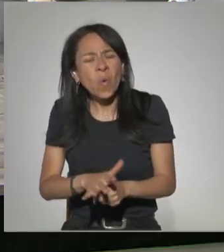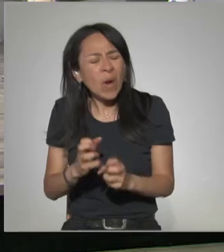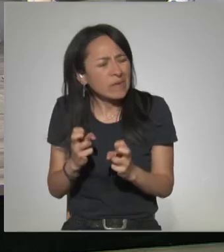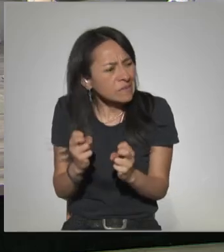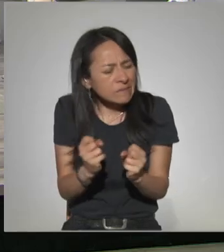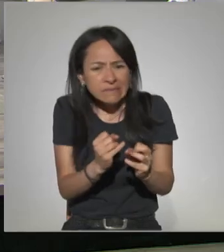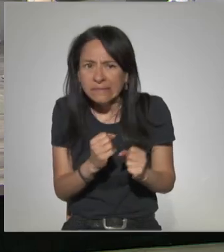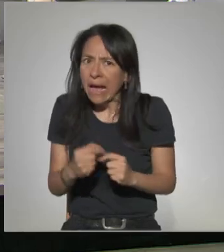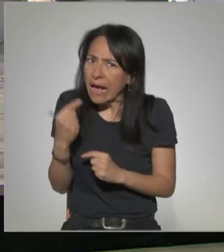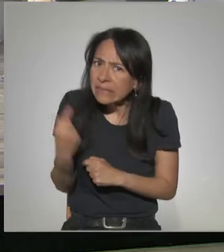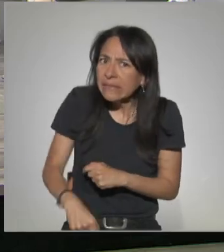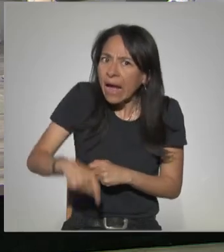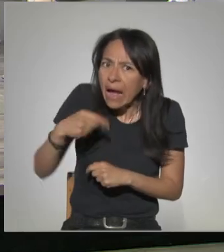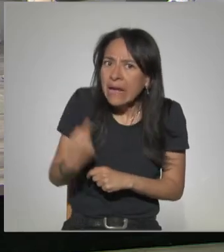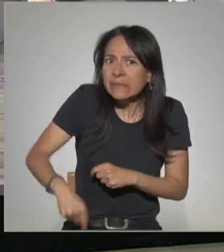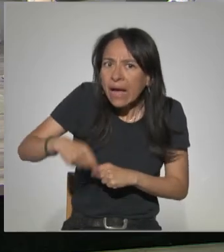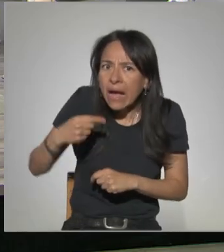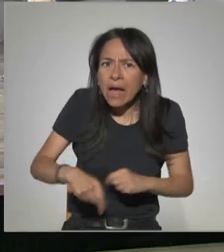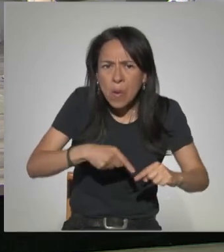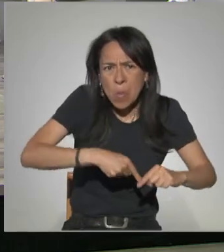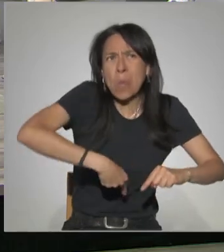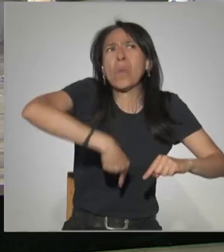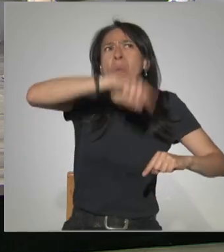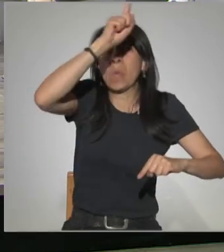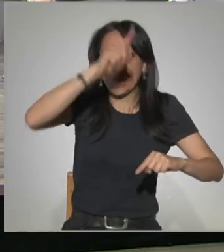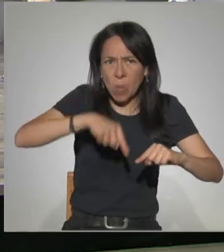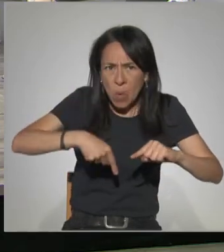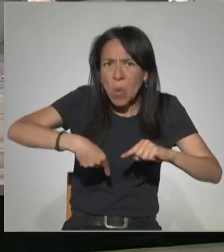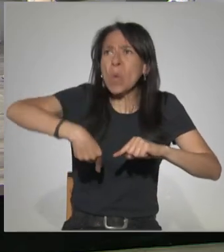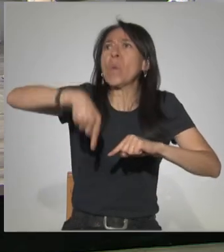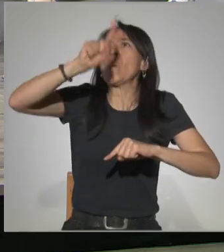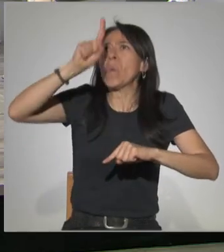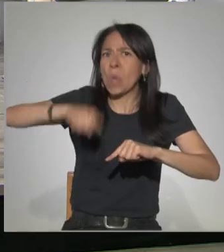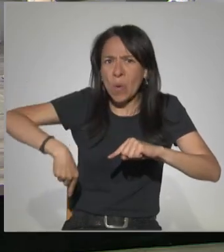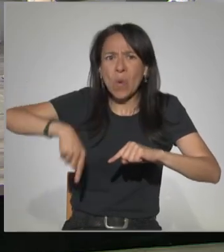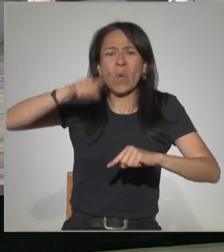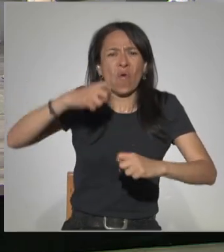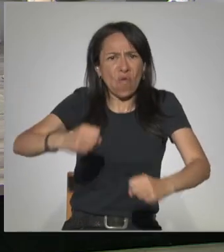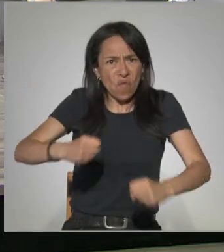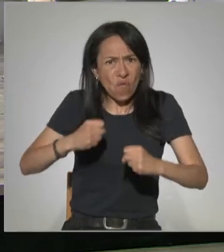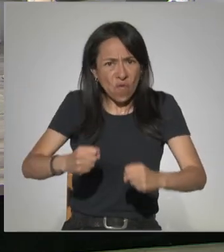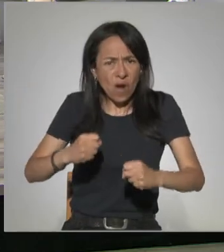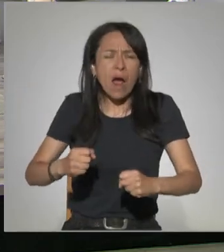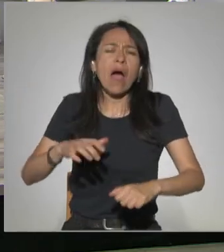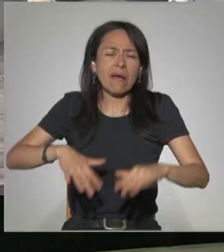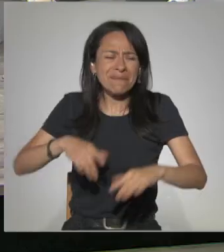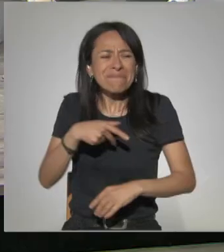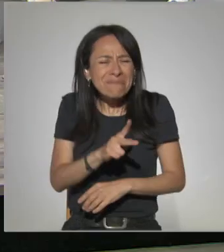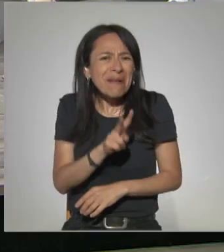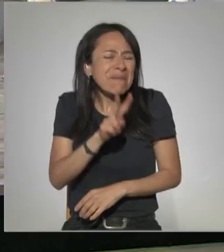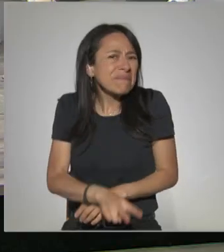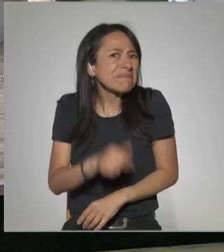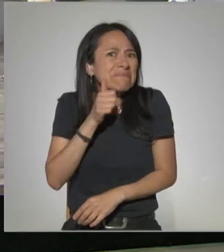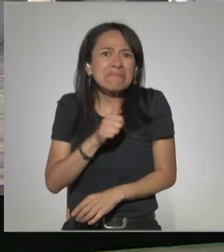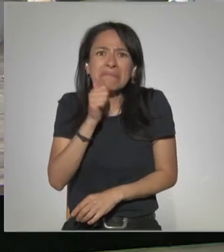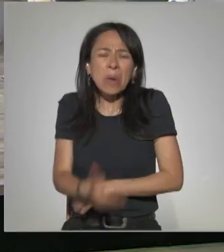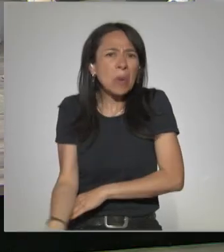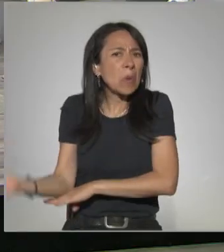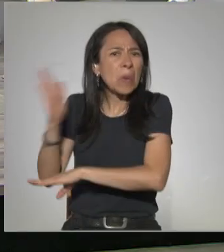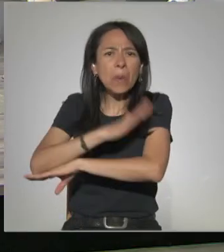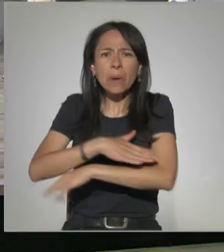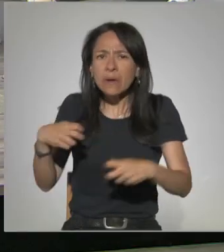¿no? No son estos picos súper intensos de ansiedad como son los ataques de pánico, pero sí todo el tiempo estamos nerviosos,